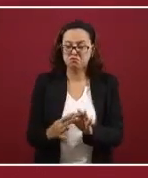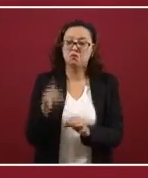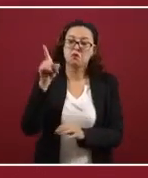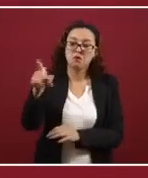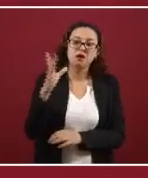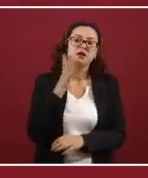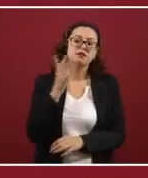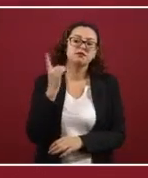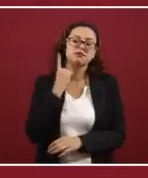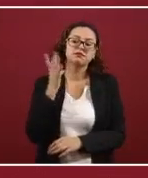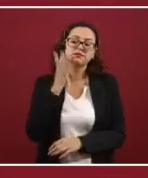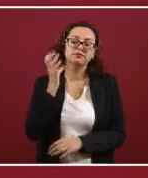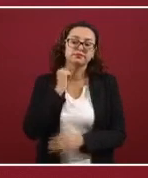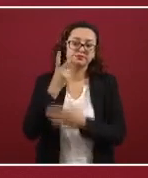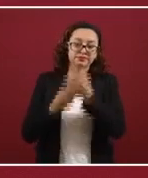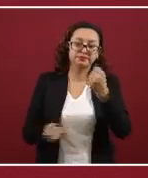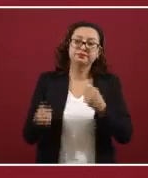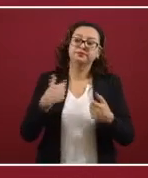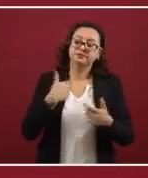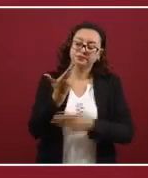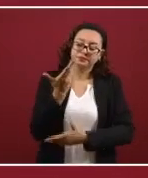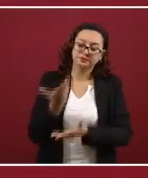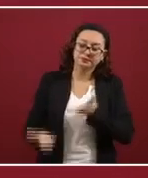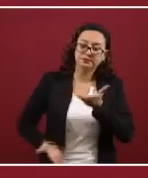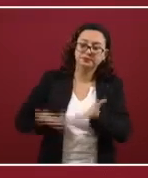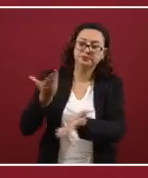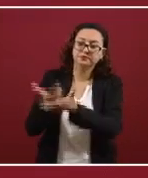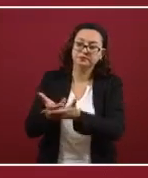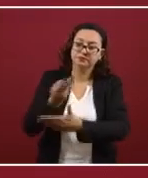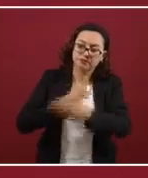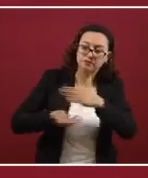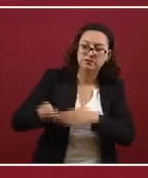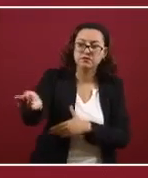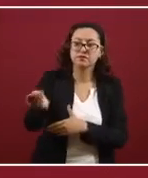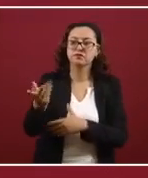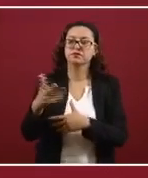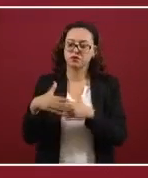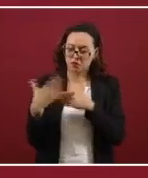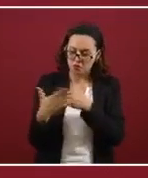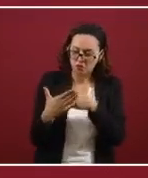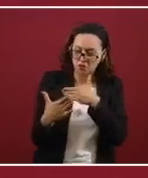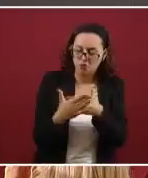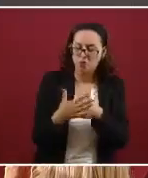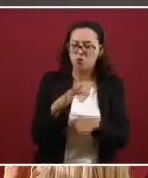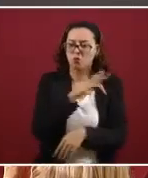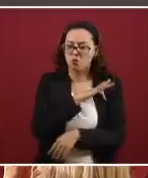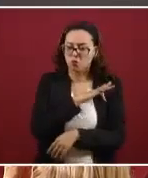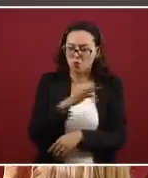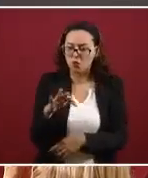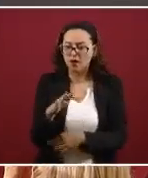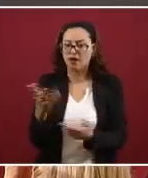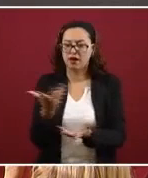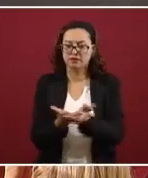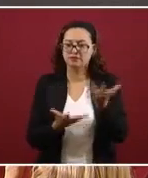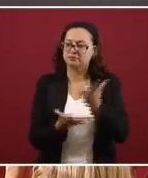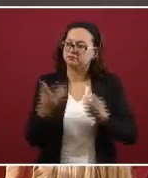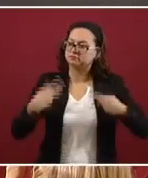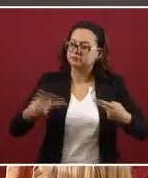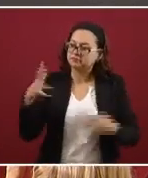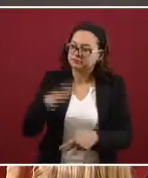constitucional para llevar a la práctica este mecanismo de democracia participativa.